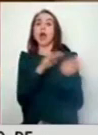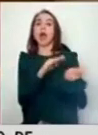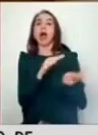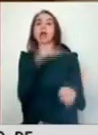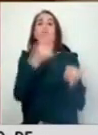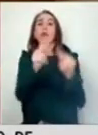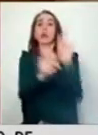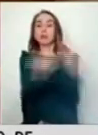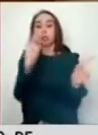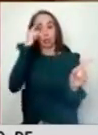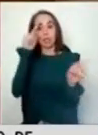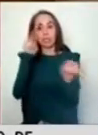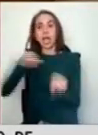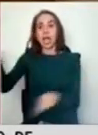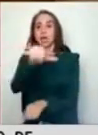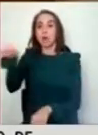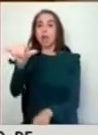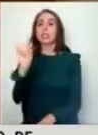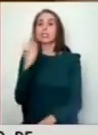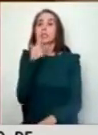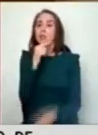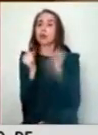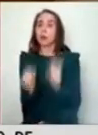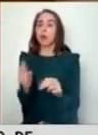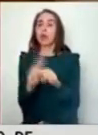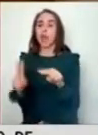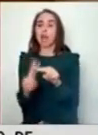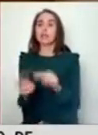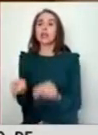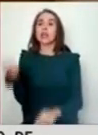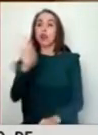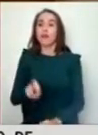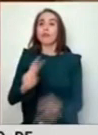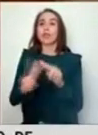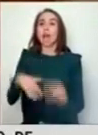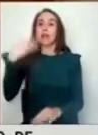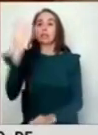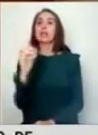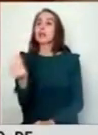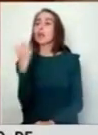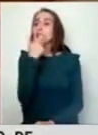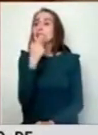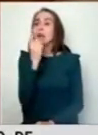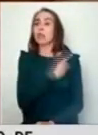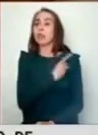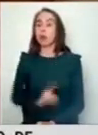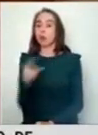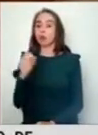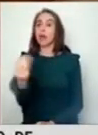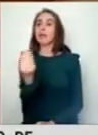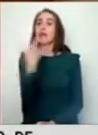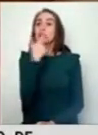como ustedes, y no me cabe ninguna duda que pudiendo hacerlo, lo volverían a hacer. Qué bueno que se ría diputado Guzmán, qué bueno que se ría el